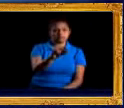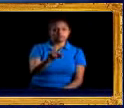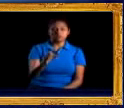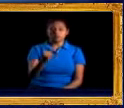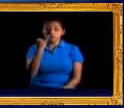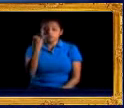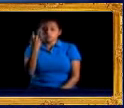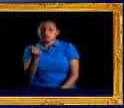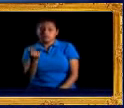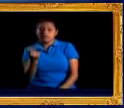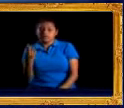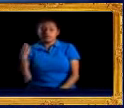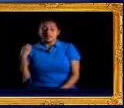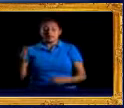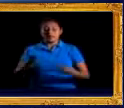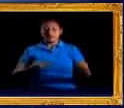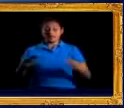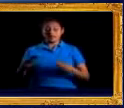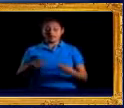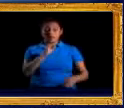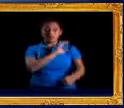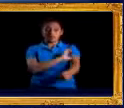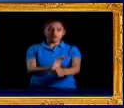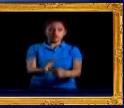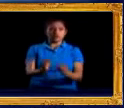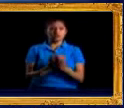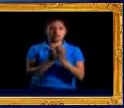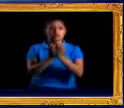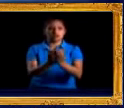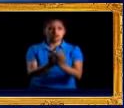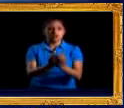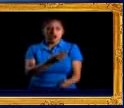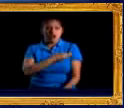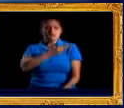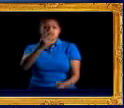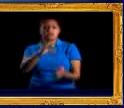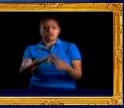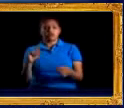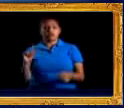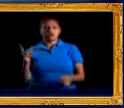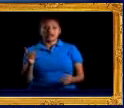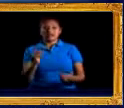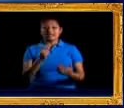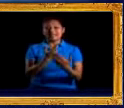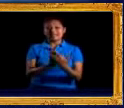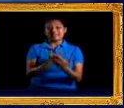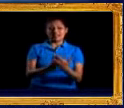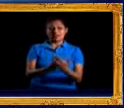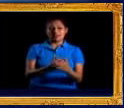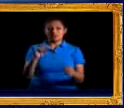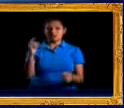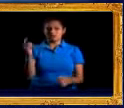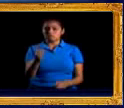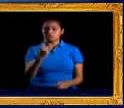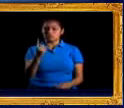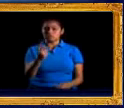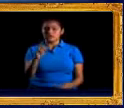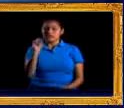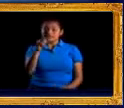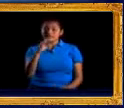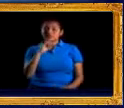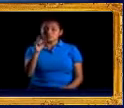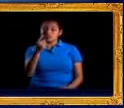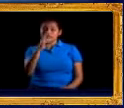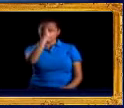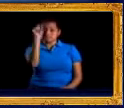para que el mercado siga sosteniendo la mentira del dólar y el dinero en general? Esta es una de las preguntas